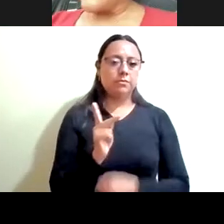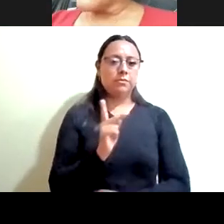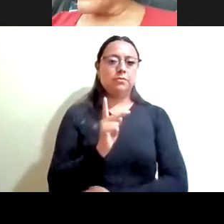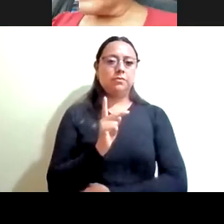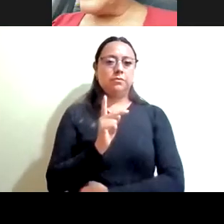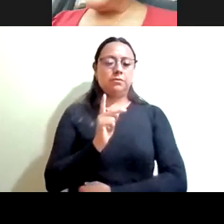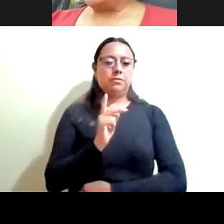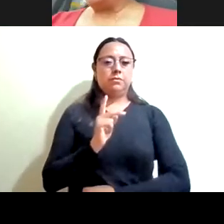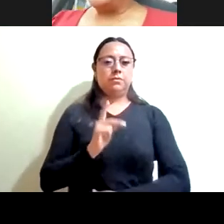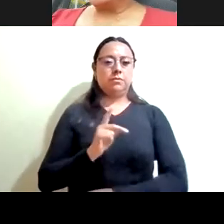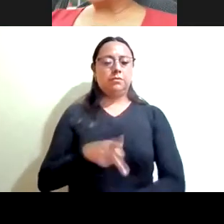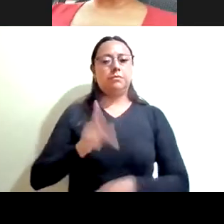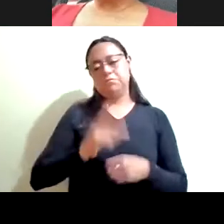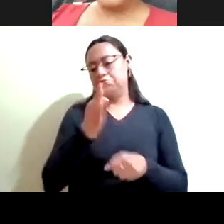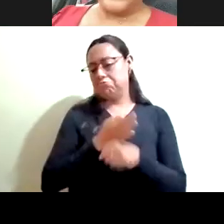desarrollo de la sesión,